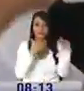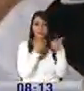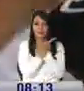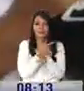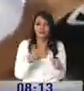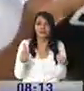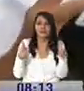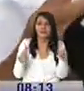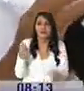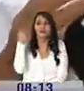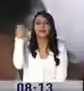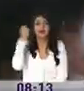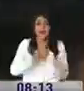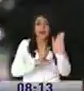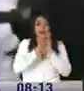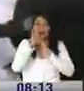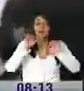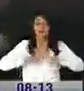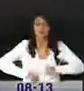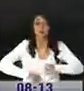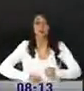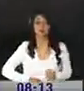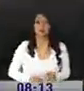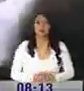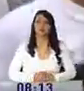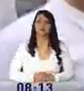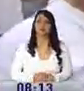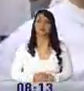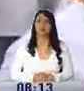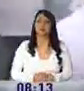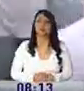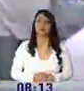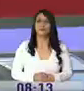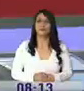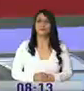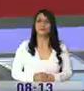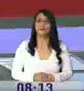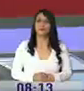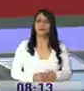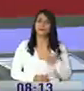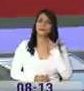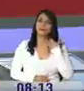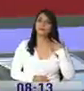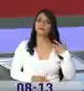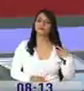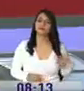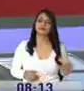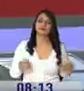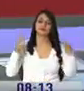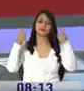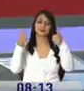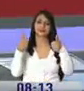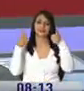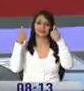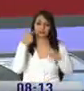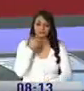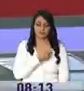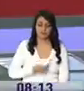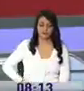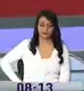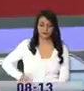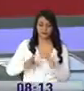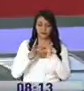derecho a prosper informó Enrique Muñoz el candidato a la presidencia por Alianza país